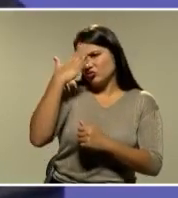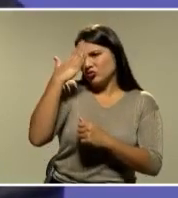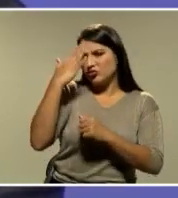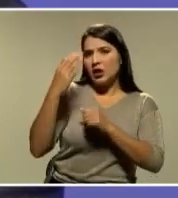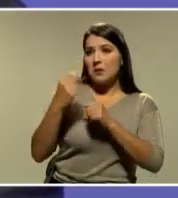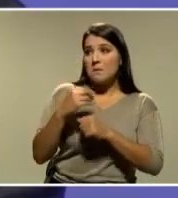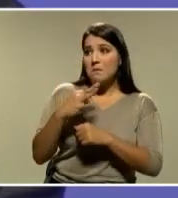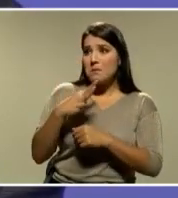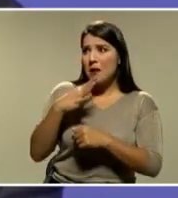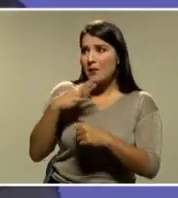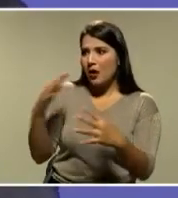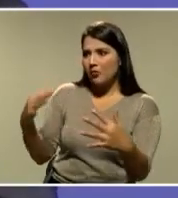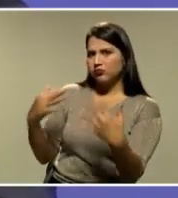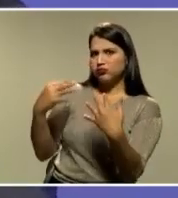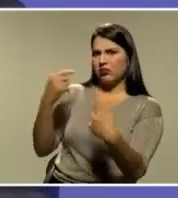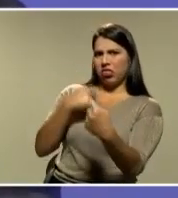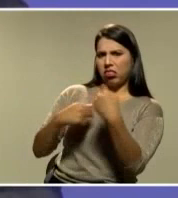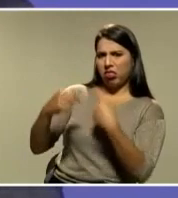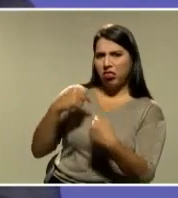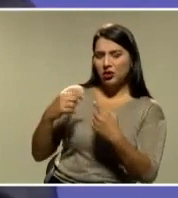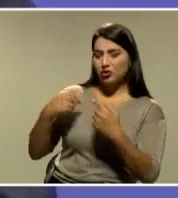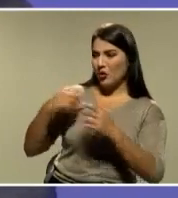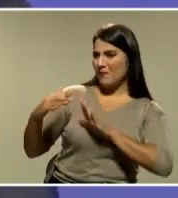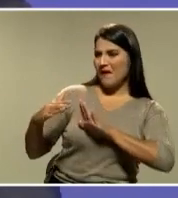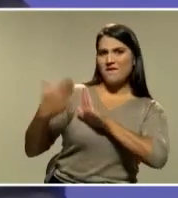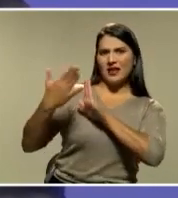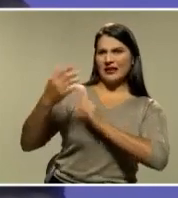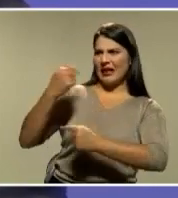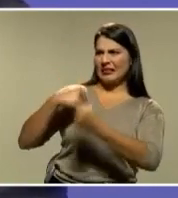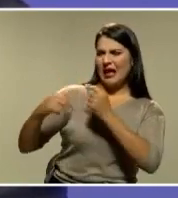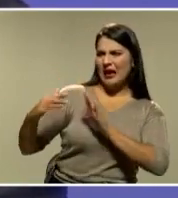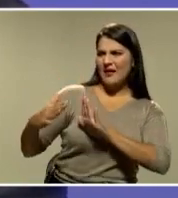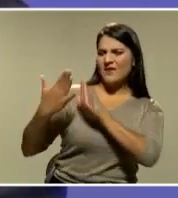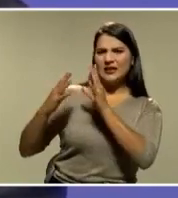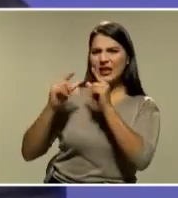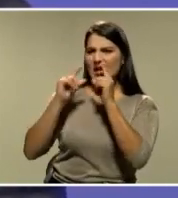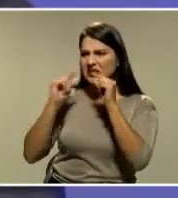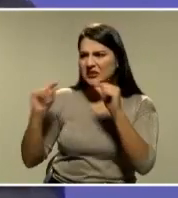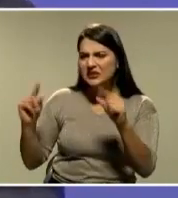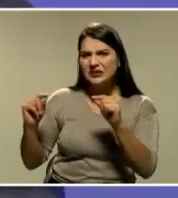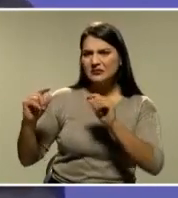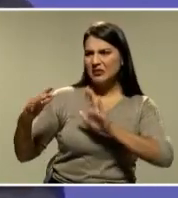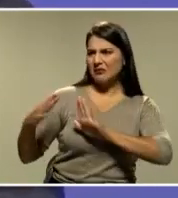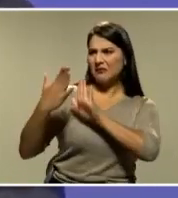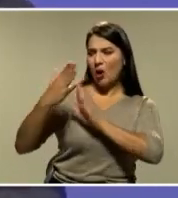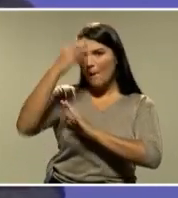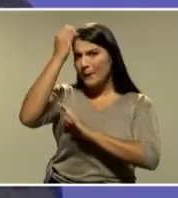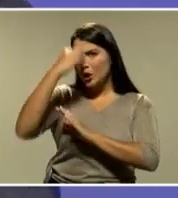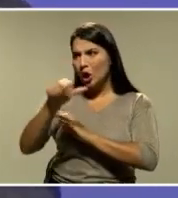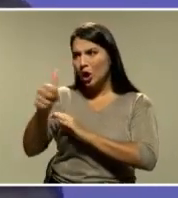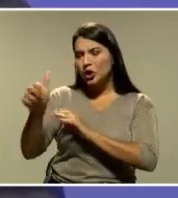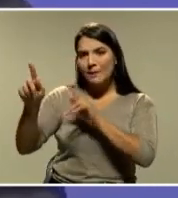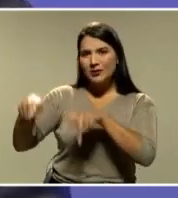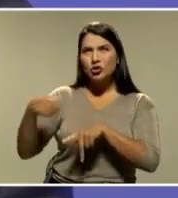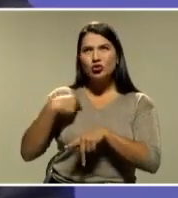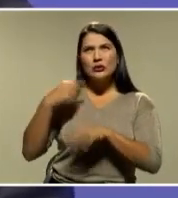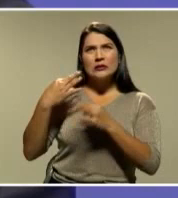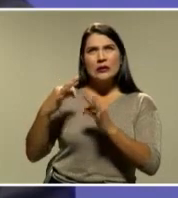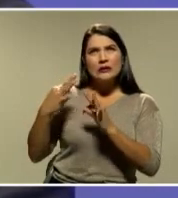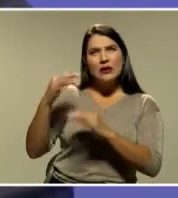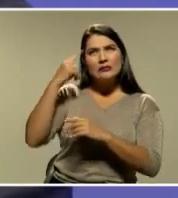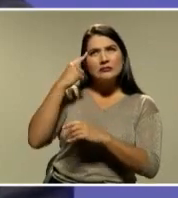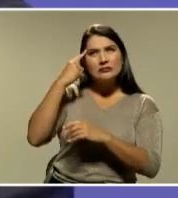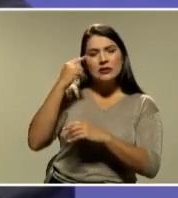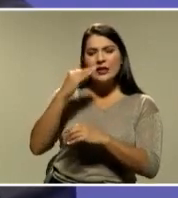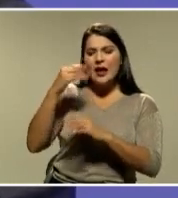enfrenta a comentarios de la gente, se enfrenta a los chismes, se enfrenta a los ataques, se enfrenta a un montón de cosas. Entonces, yo trataba de asimilar todo eso